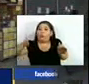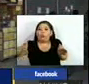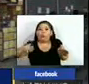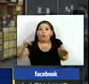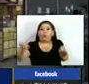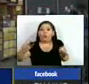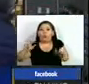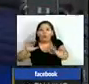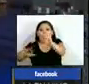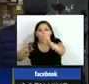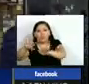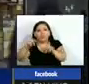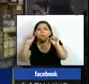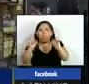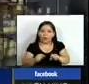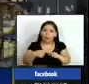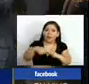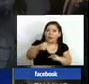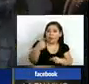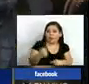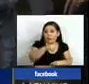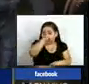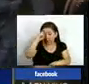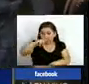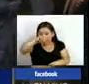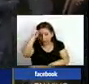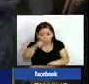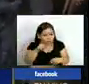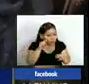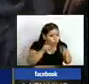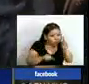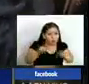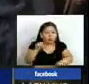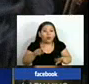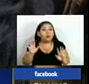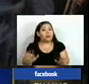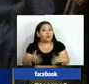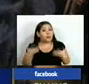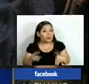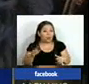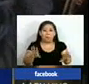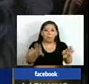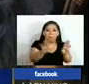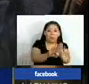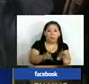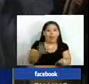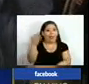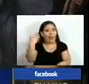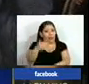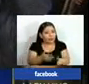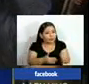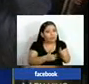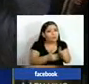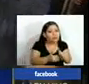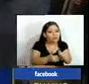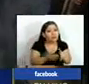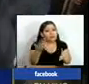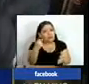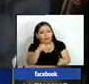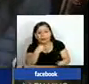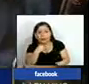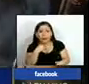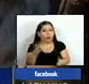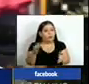únicos habilitados a permanecer activos serán los trabajadores esenciales. Eso implicará que miles de negocios que venían soportando una drástica caída de las